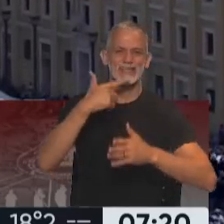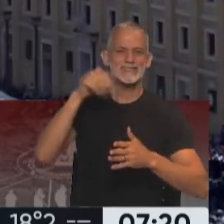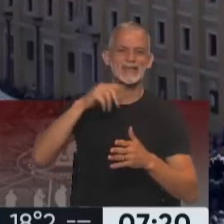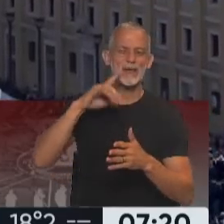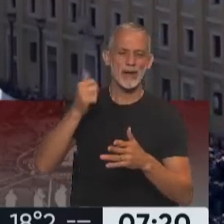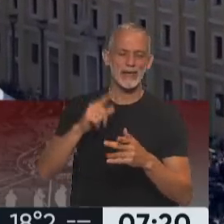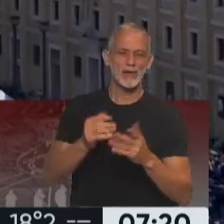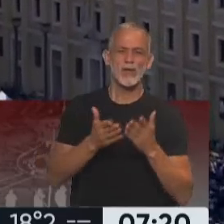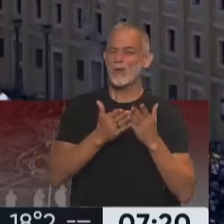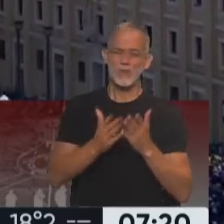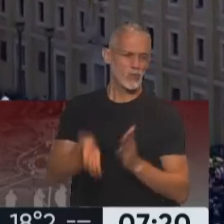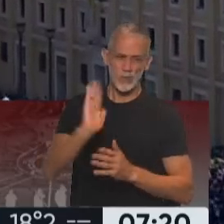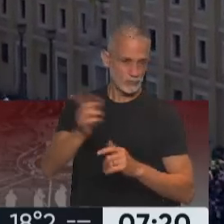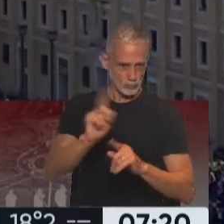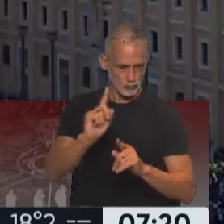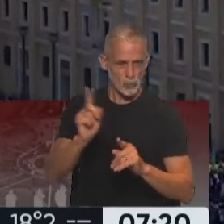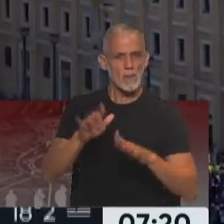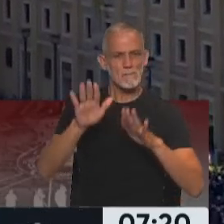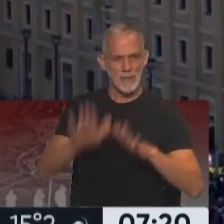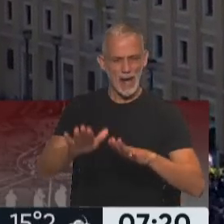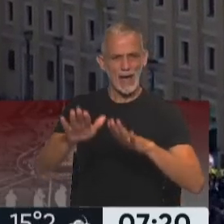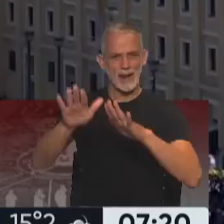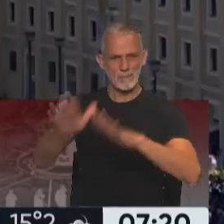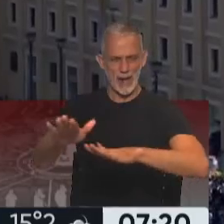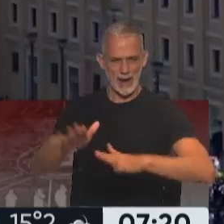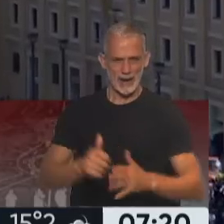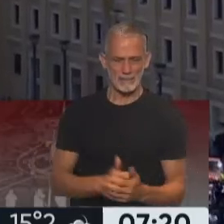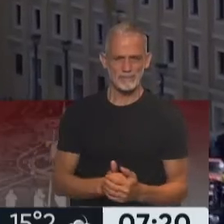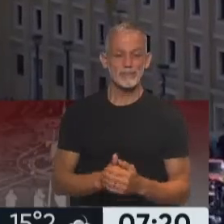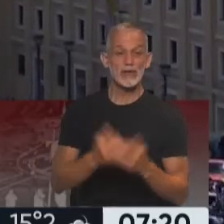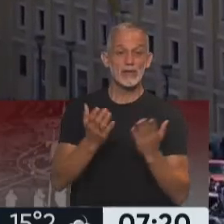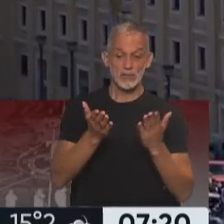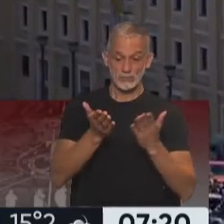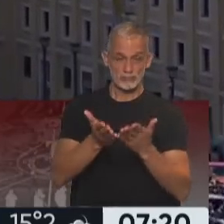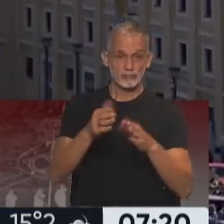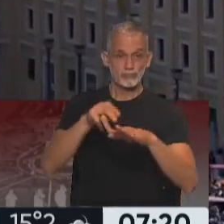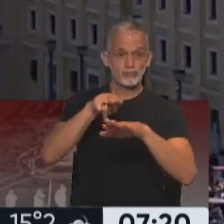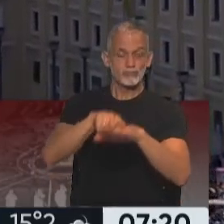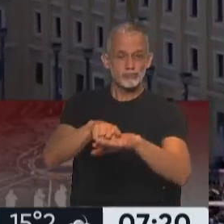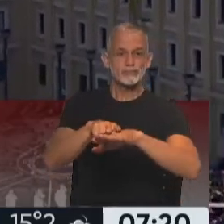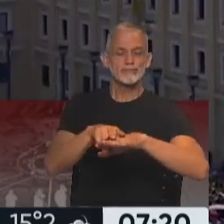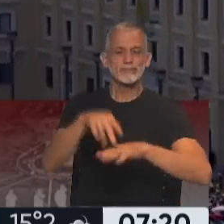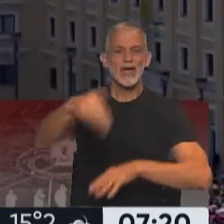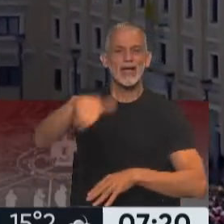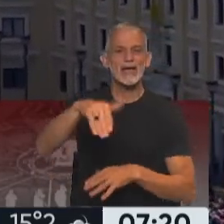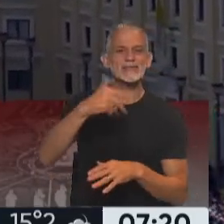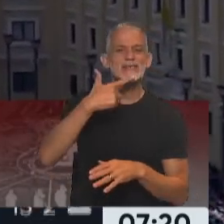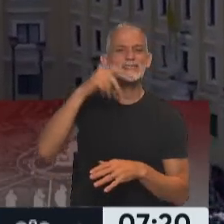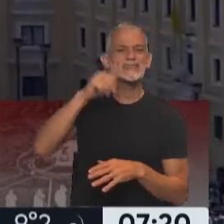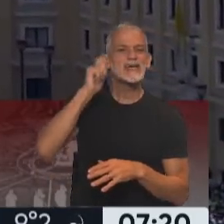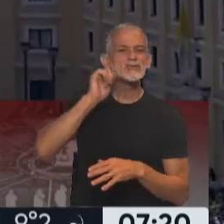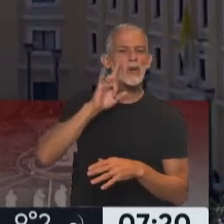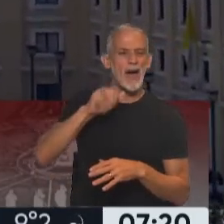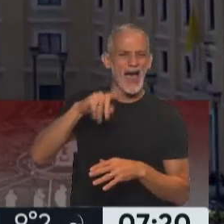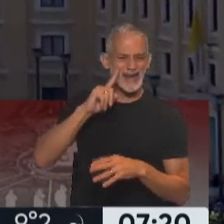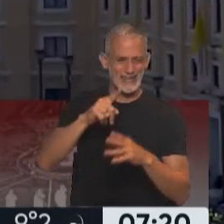el traslado del Y la cosa de curiosa que el cortejo va a pasar también por la iglesia de San Giovanni in Laterano, que es una iglesia, digamos